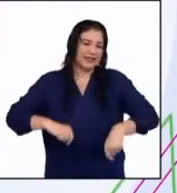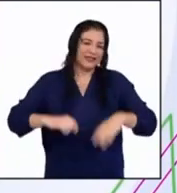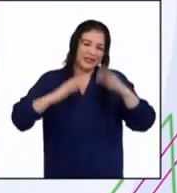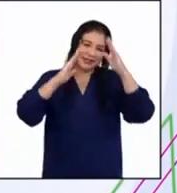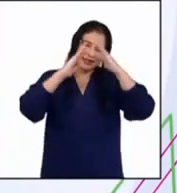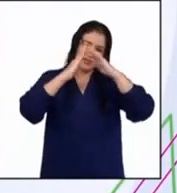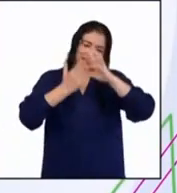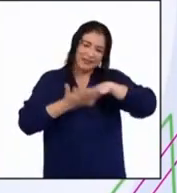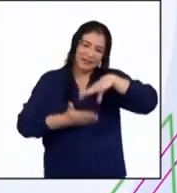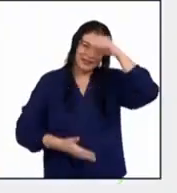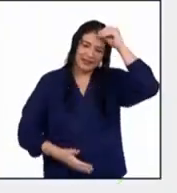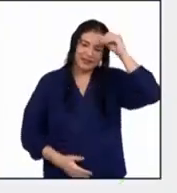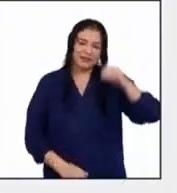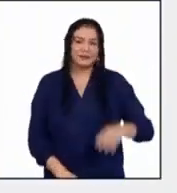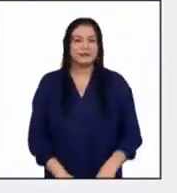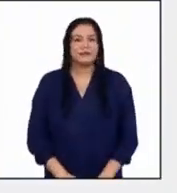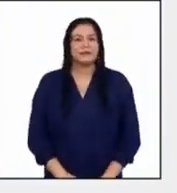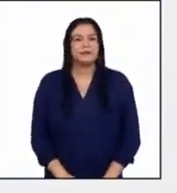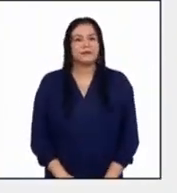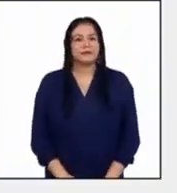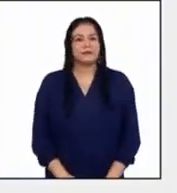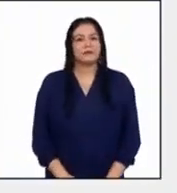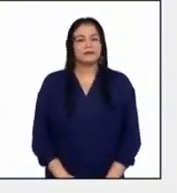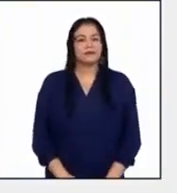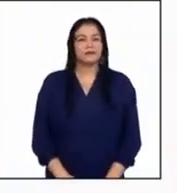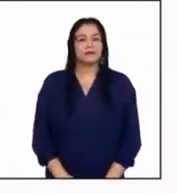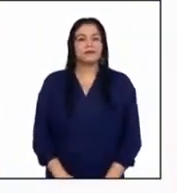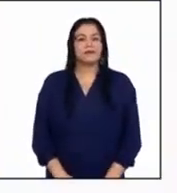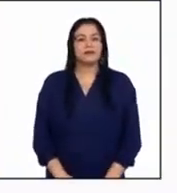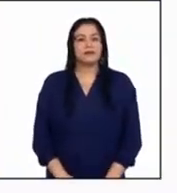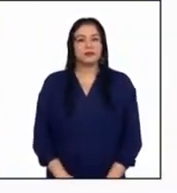Aprendo en Casa.